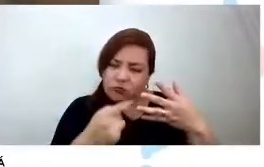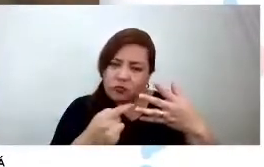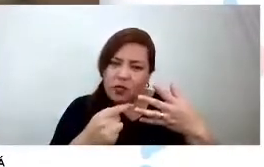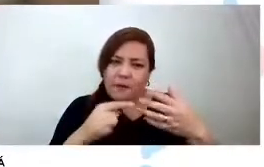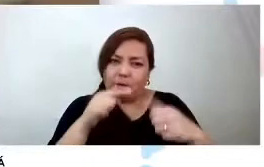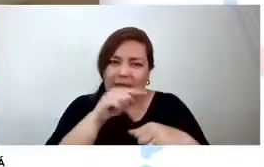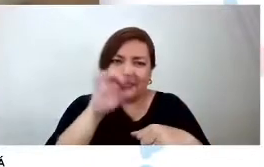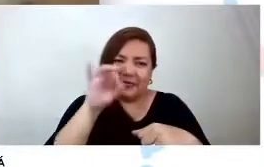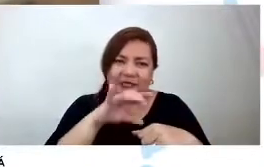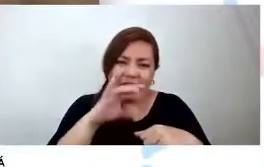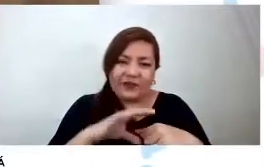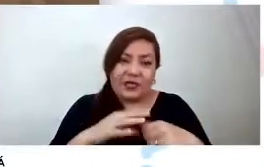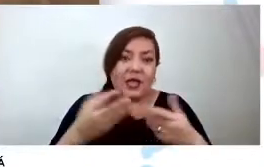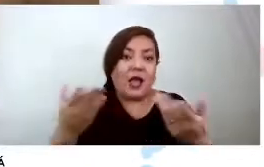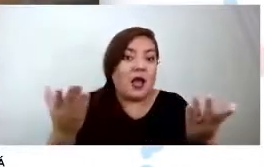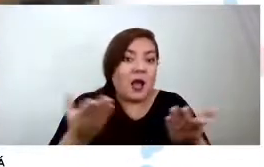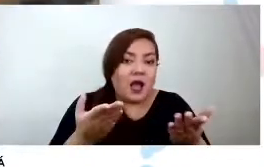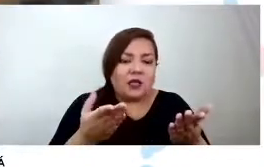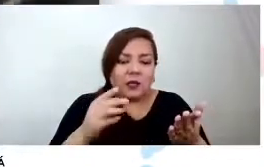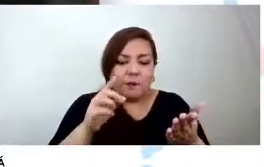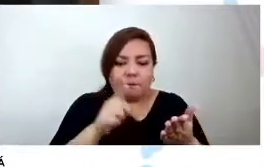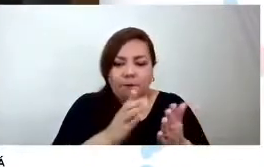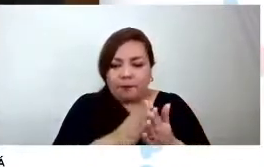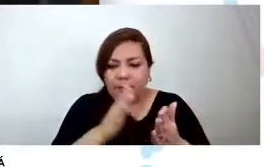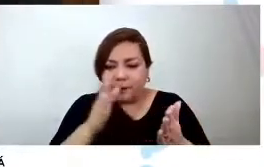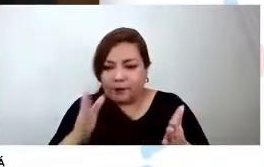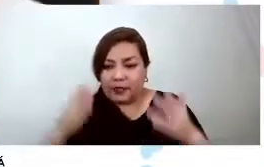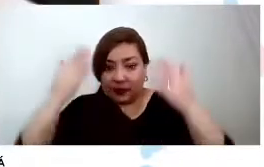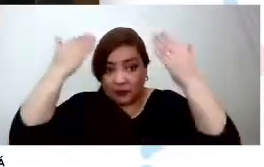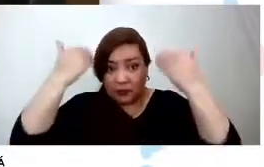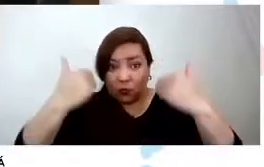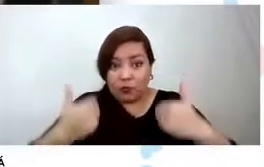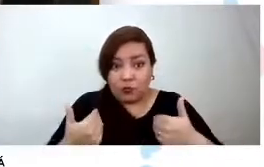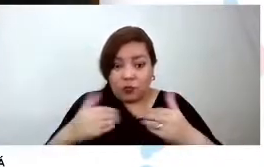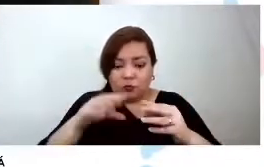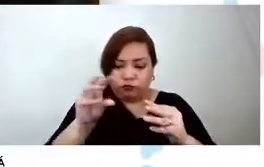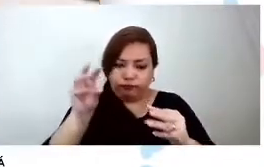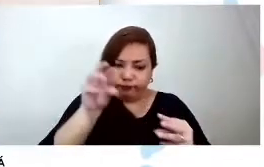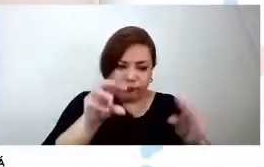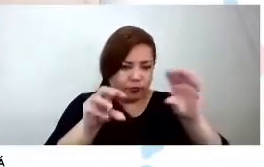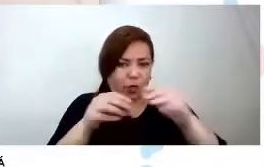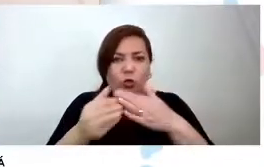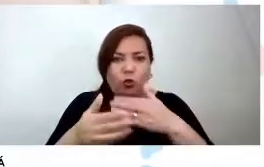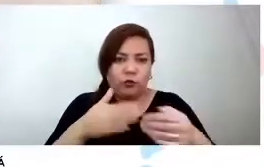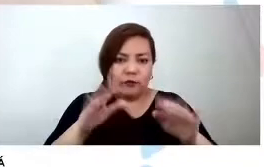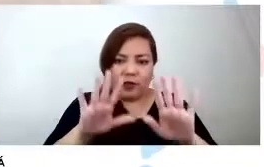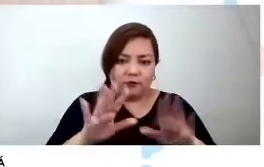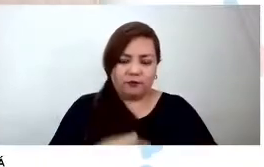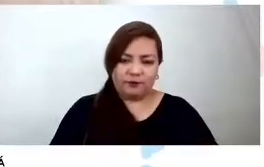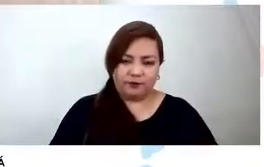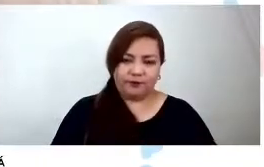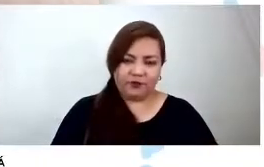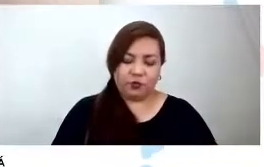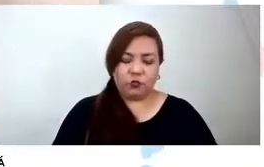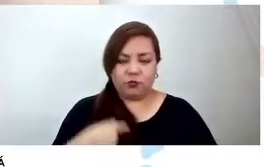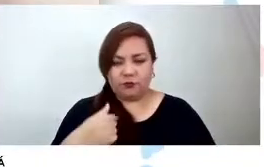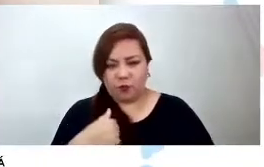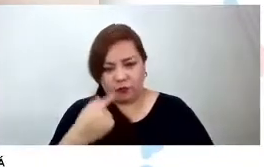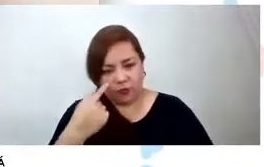qué parte de un esqueleto corresponden estos huesos. Entonces nosotros vamos